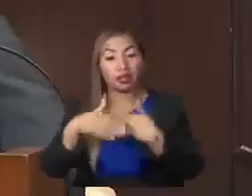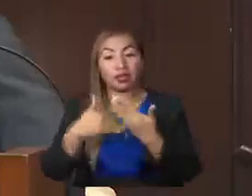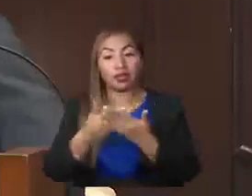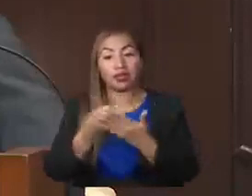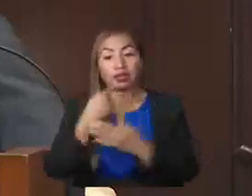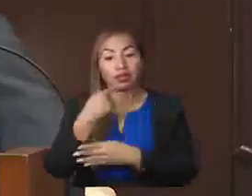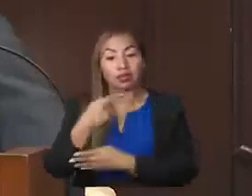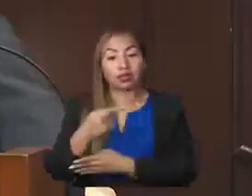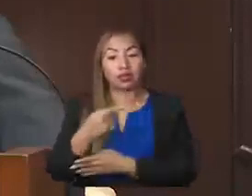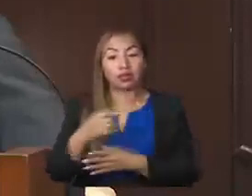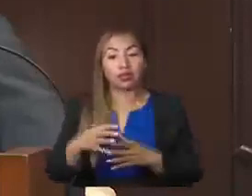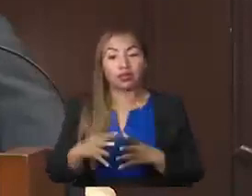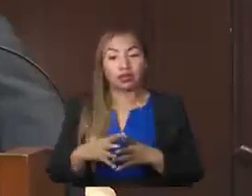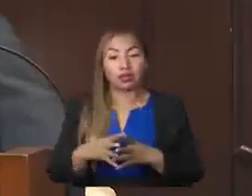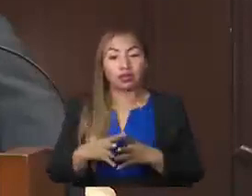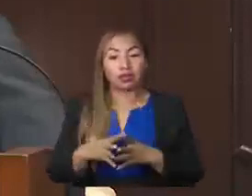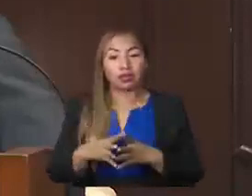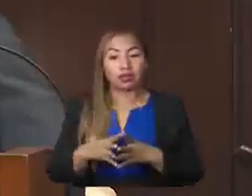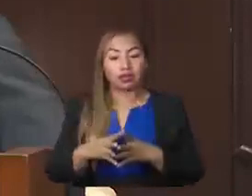conflicto social.